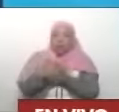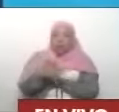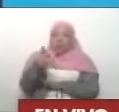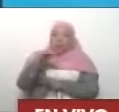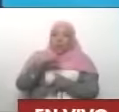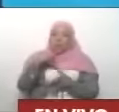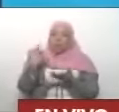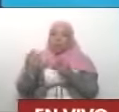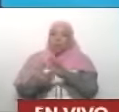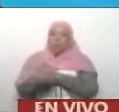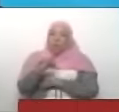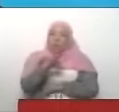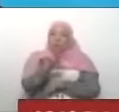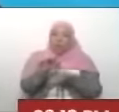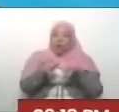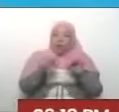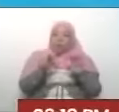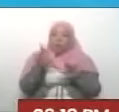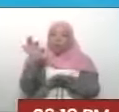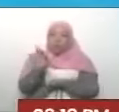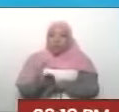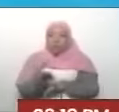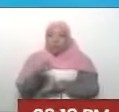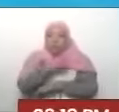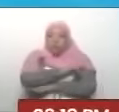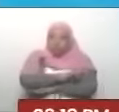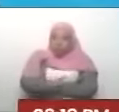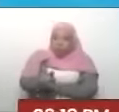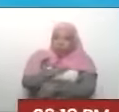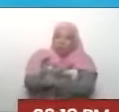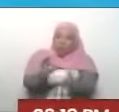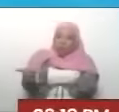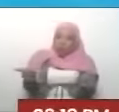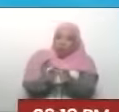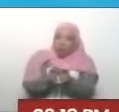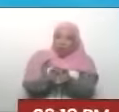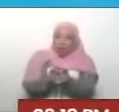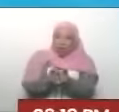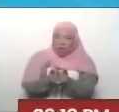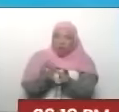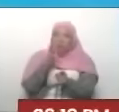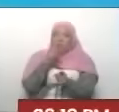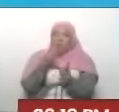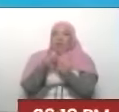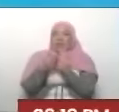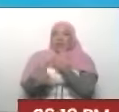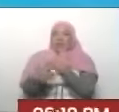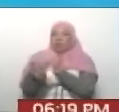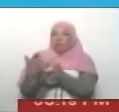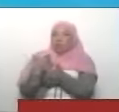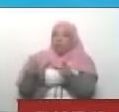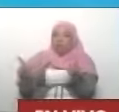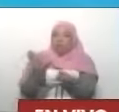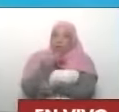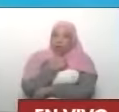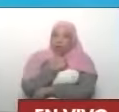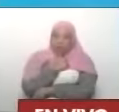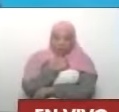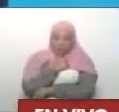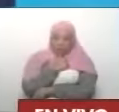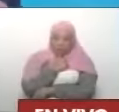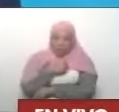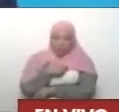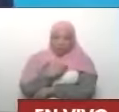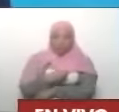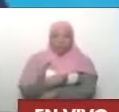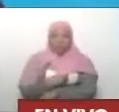representa un 9.8% de dictaduras o democracias limitadas o restringidas, como también las hemos caracterizado, ¿no? Y entonces